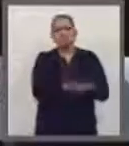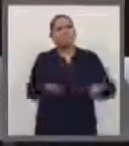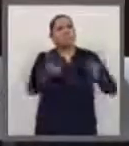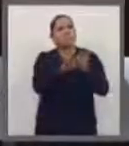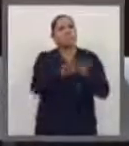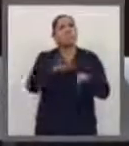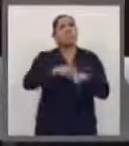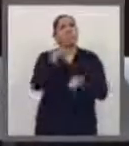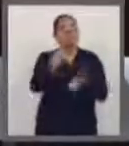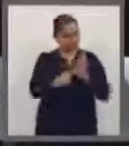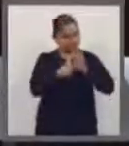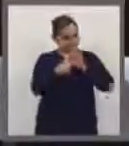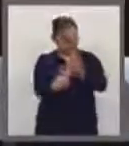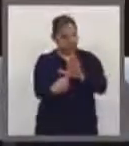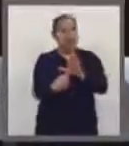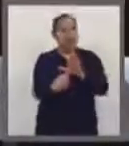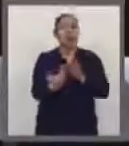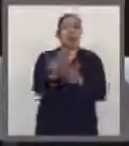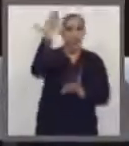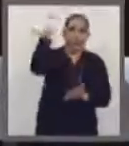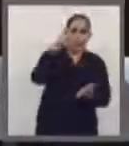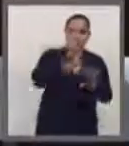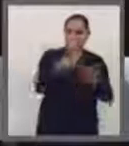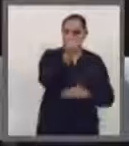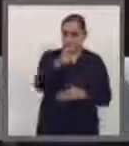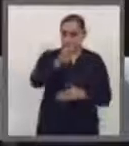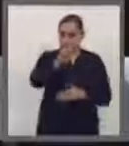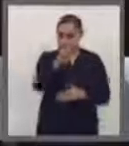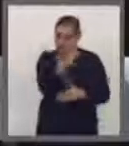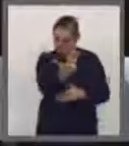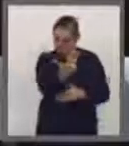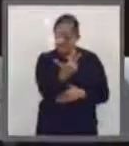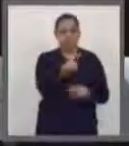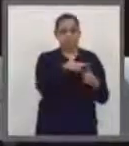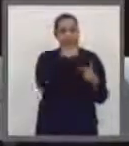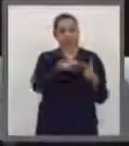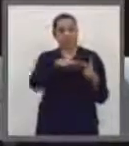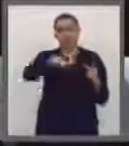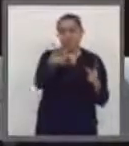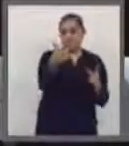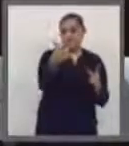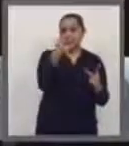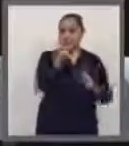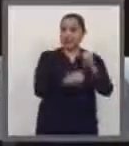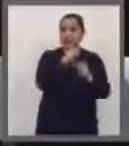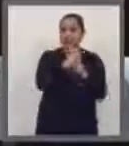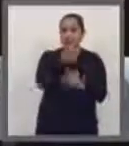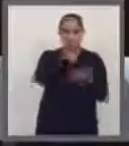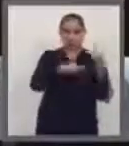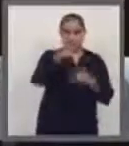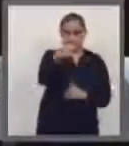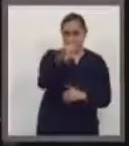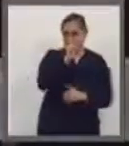marzo de 1938 y un 12 de diciembre del 2013 cuando peña